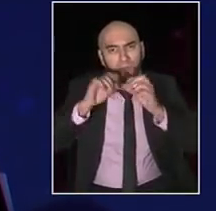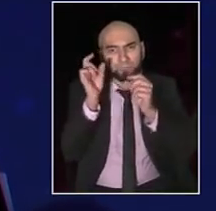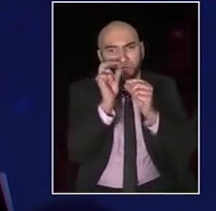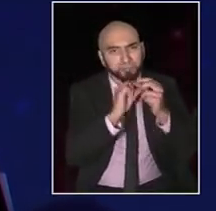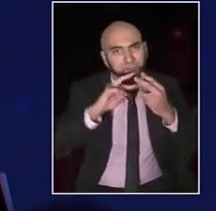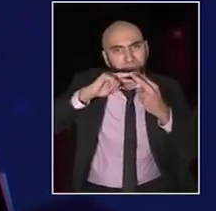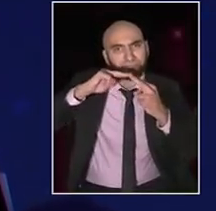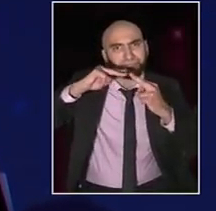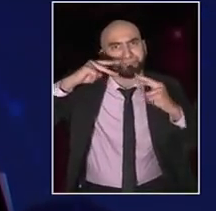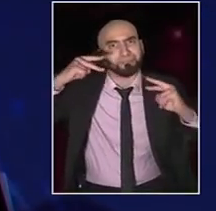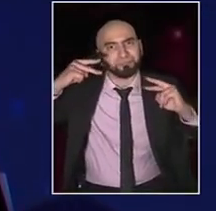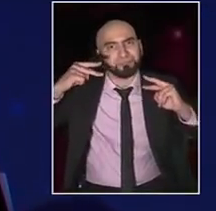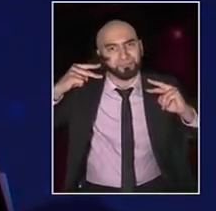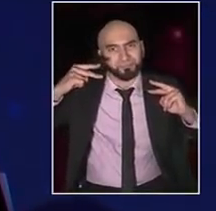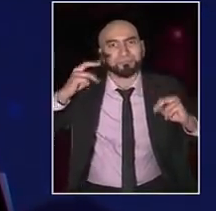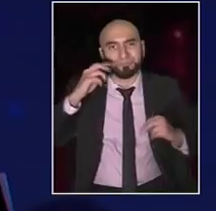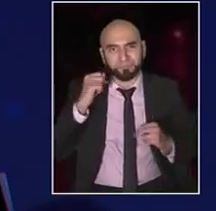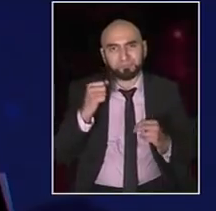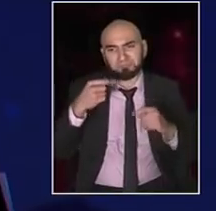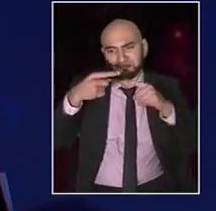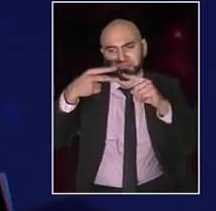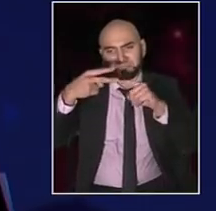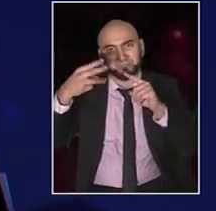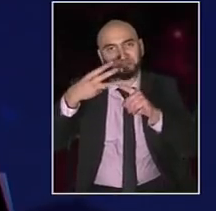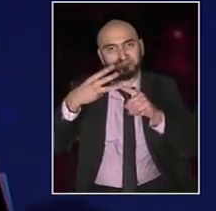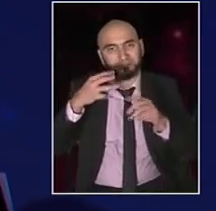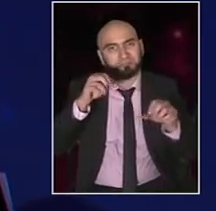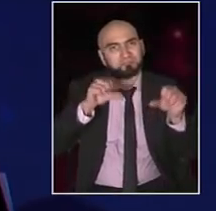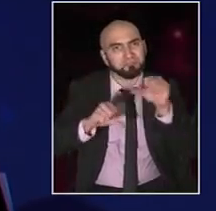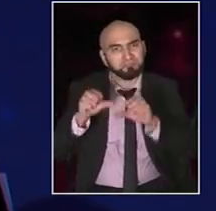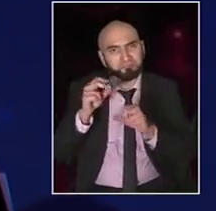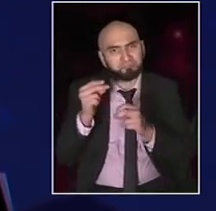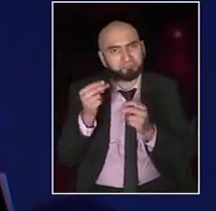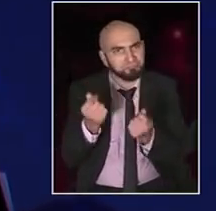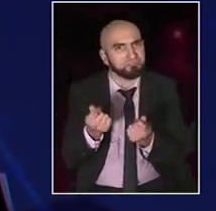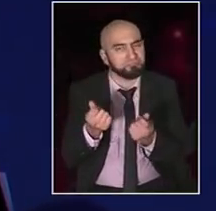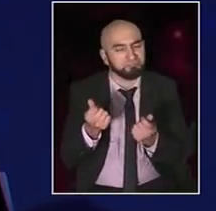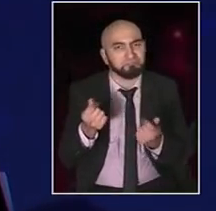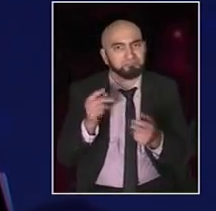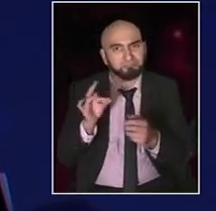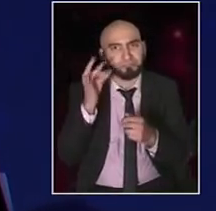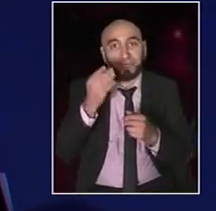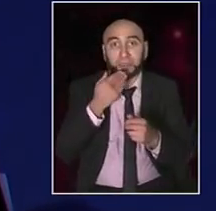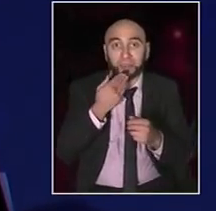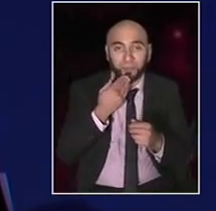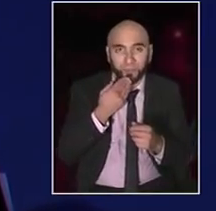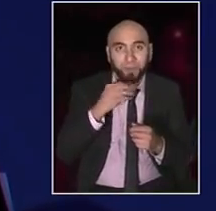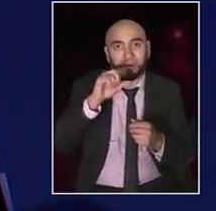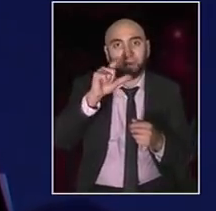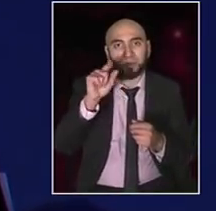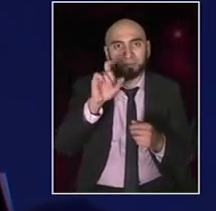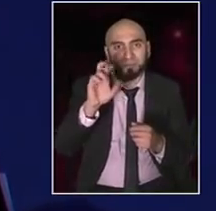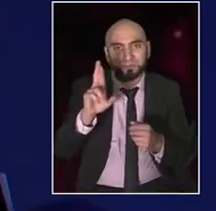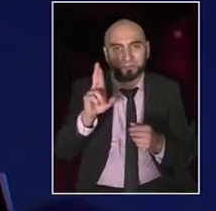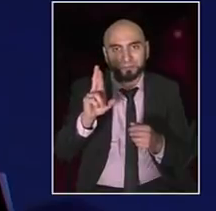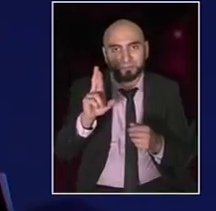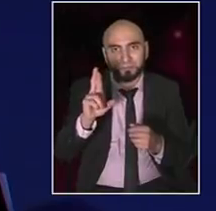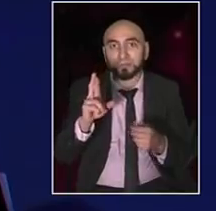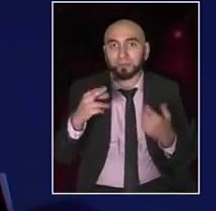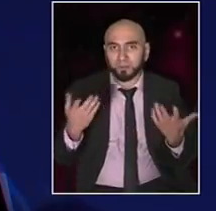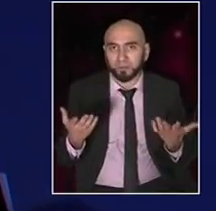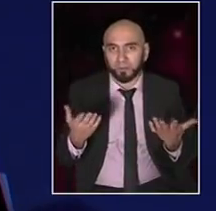Rosalind Franklin, James Watson y Francis Crick. Las aplicaciones del rayo láser, inventado por Theo Maiman, y